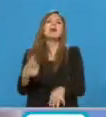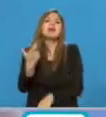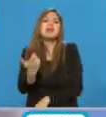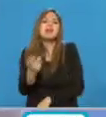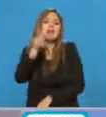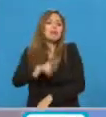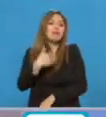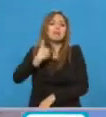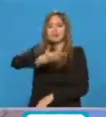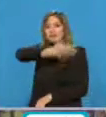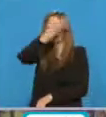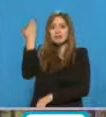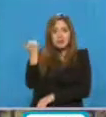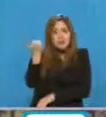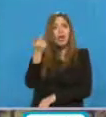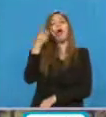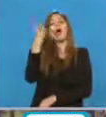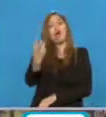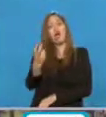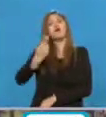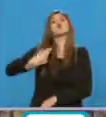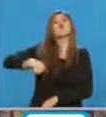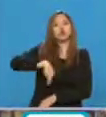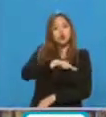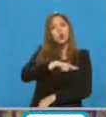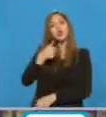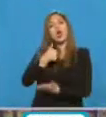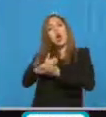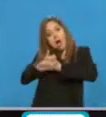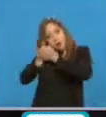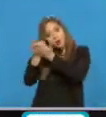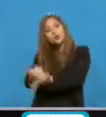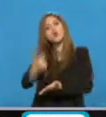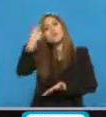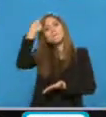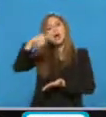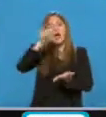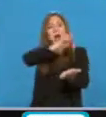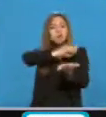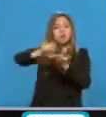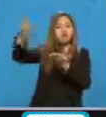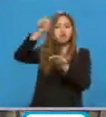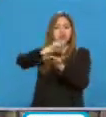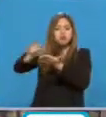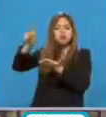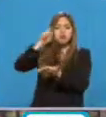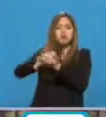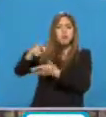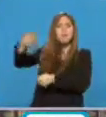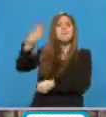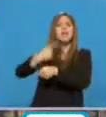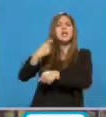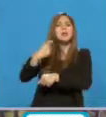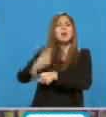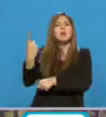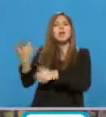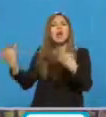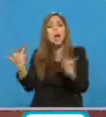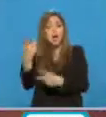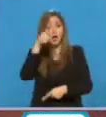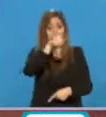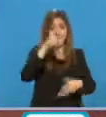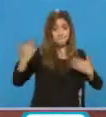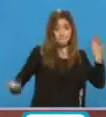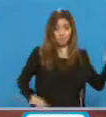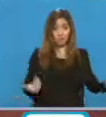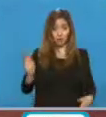gané. Claro. Entonces ahí empezamos con ellos a trabajar, a escribir lo que hacen. Es excelente bailarín, actor,